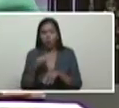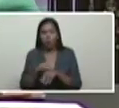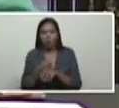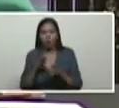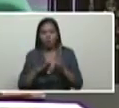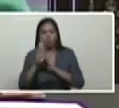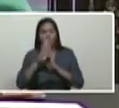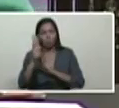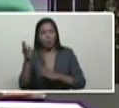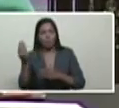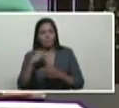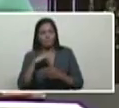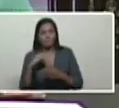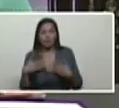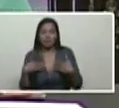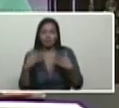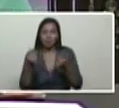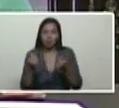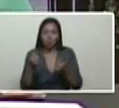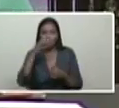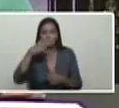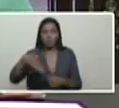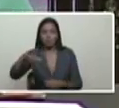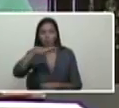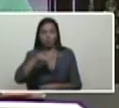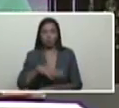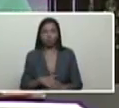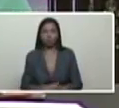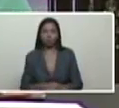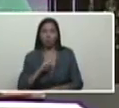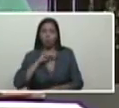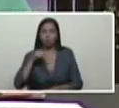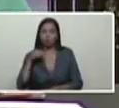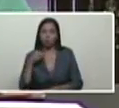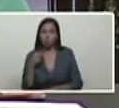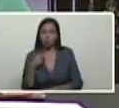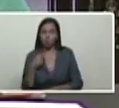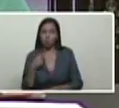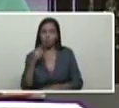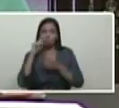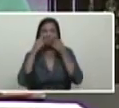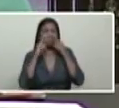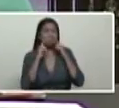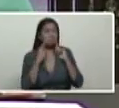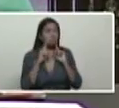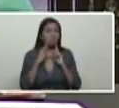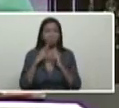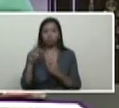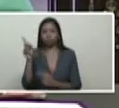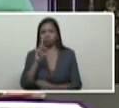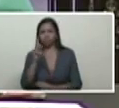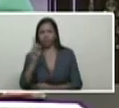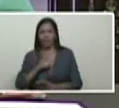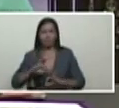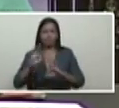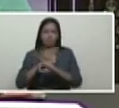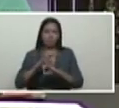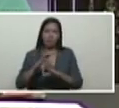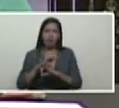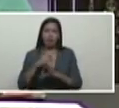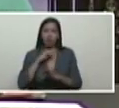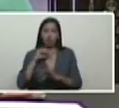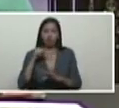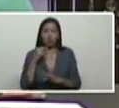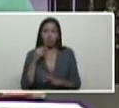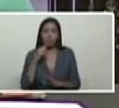avanzar en la salud del pueblo. Nosotros no andamos con lloriqueo, ni somos unos